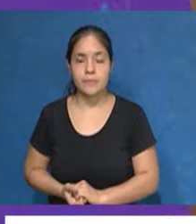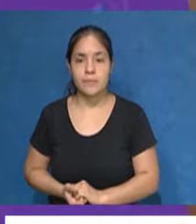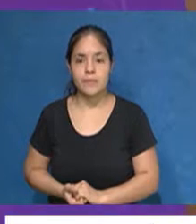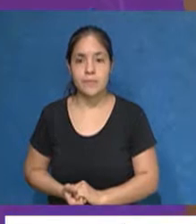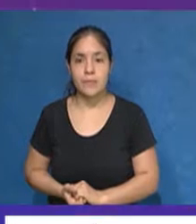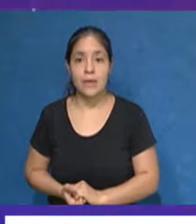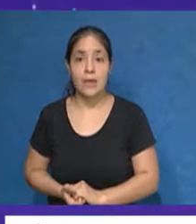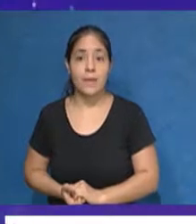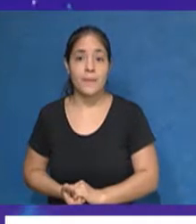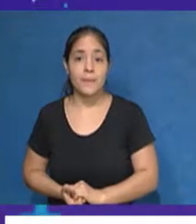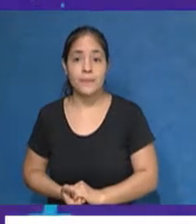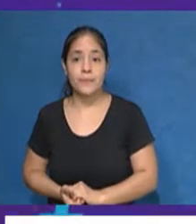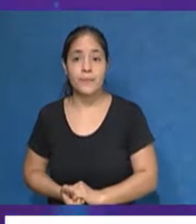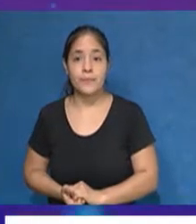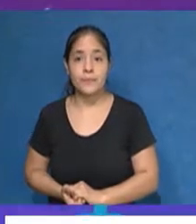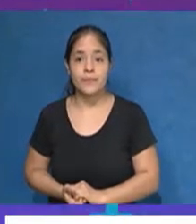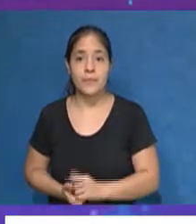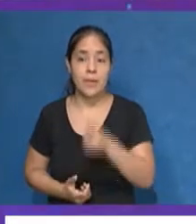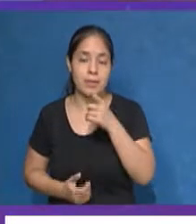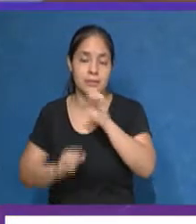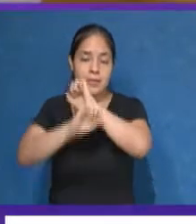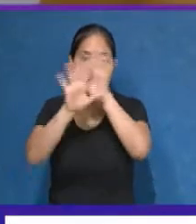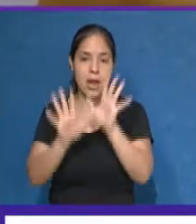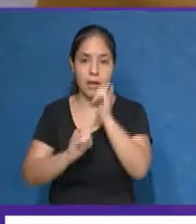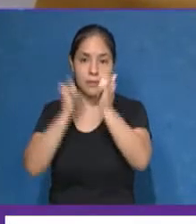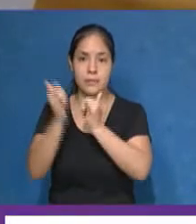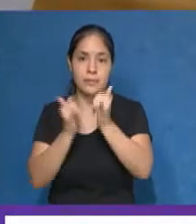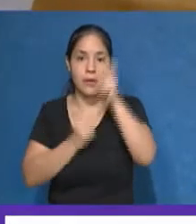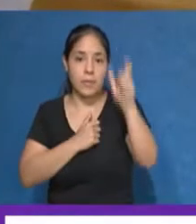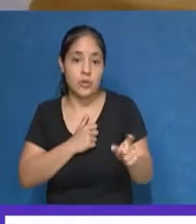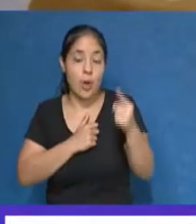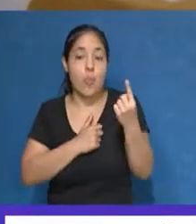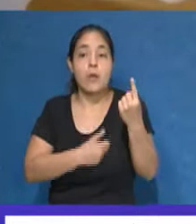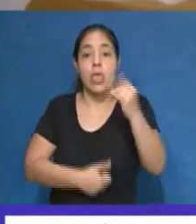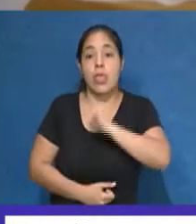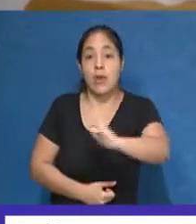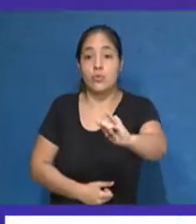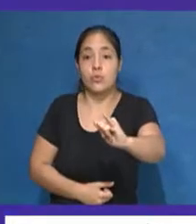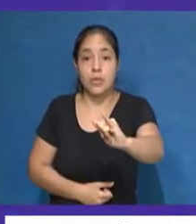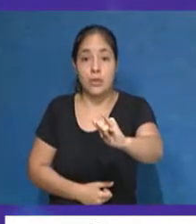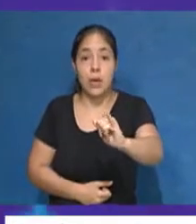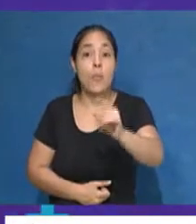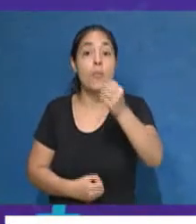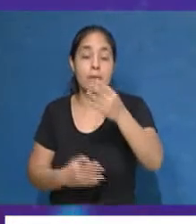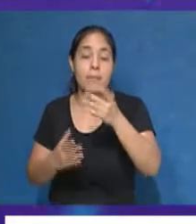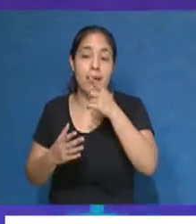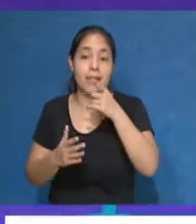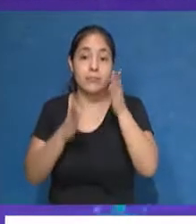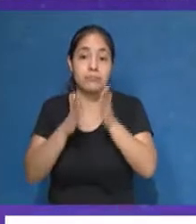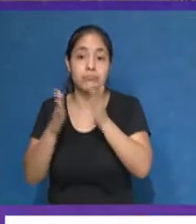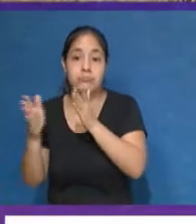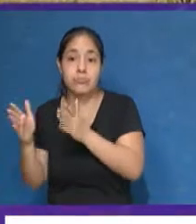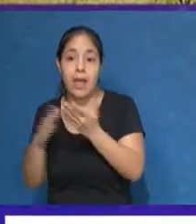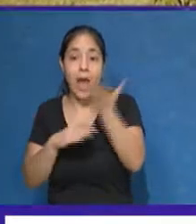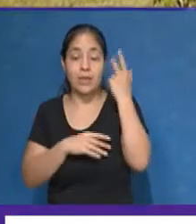Bien, en principio se ha pasado en limpio. Es un denunciante sobre una serie de hechos que se extendieron